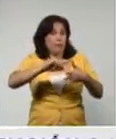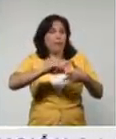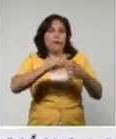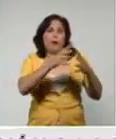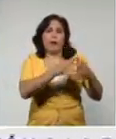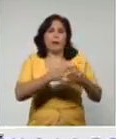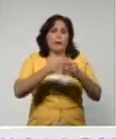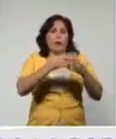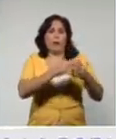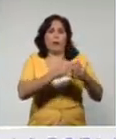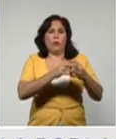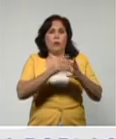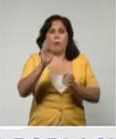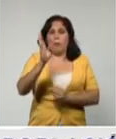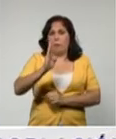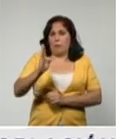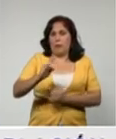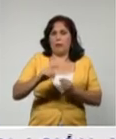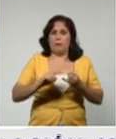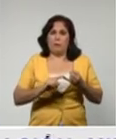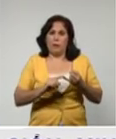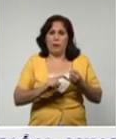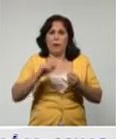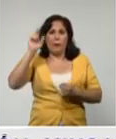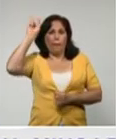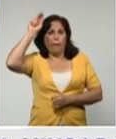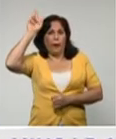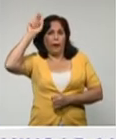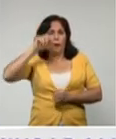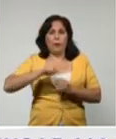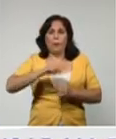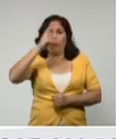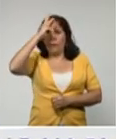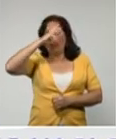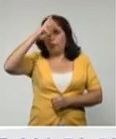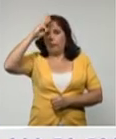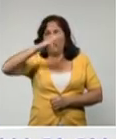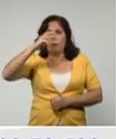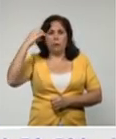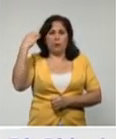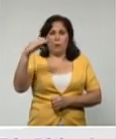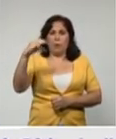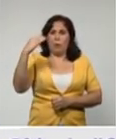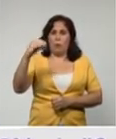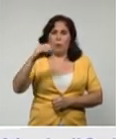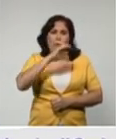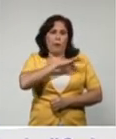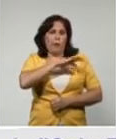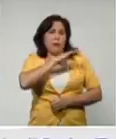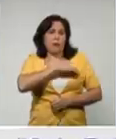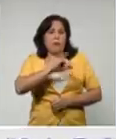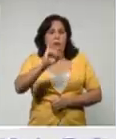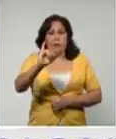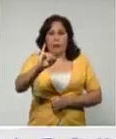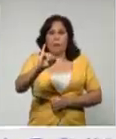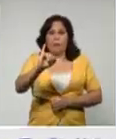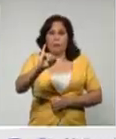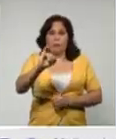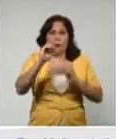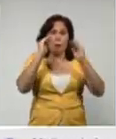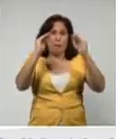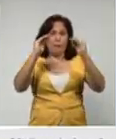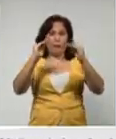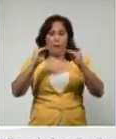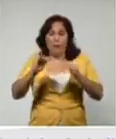Unidos, Brasil, Perú, México, Colombia, Chile, 6 países